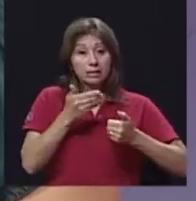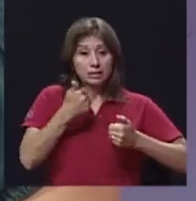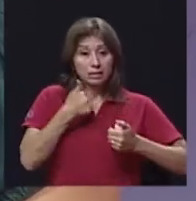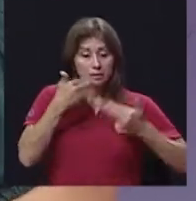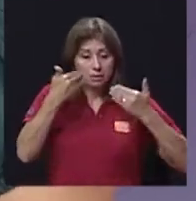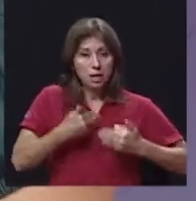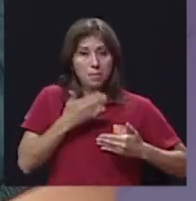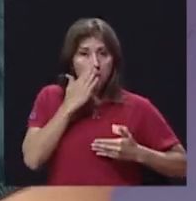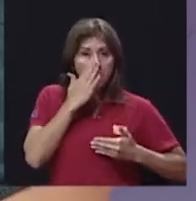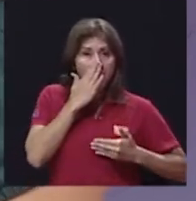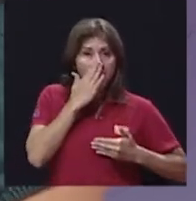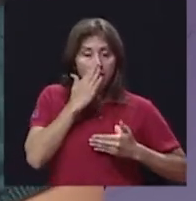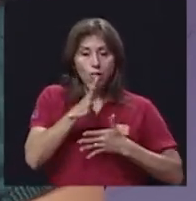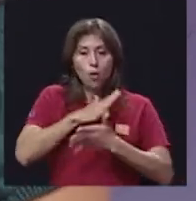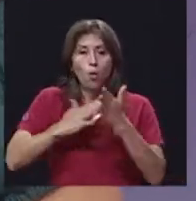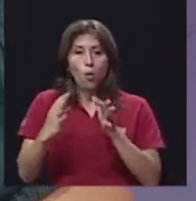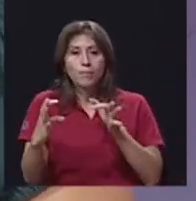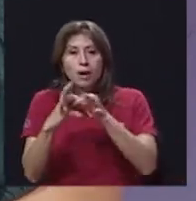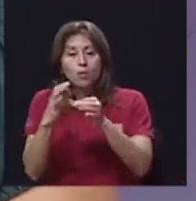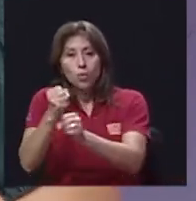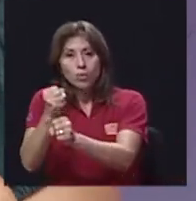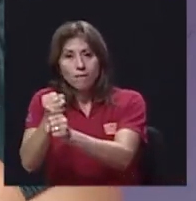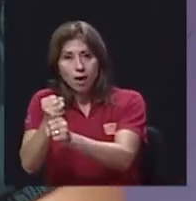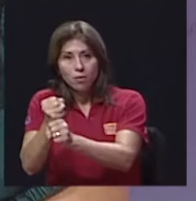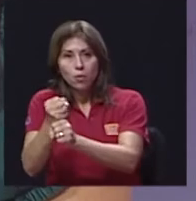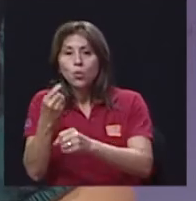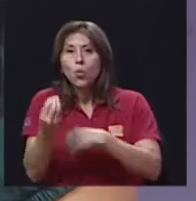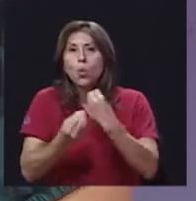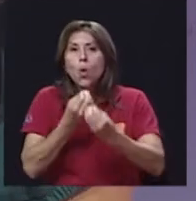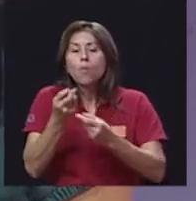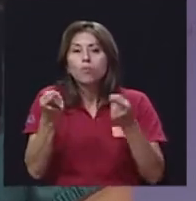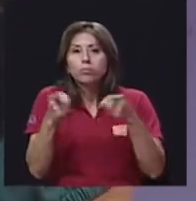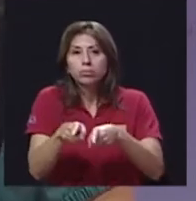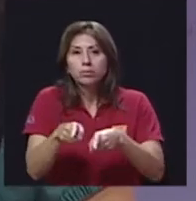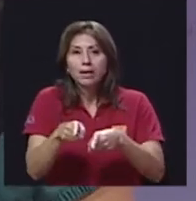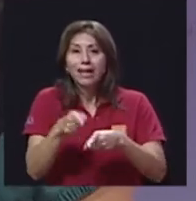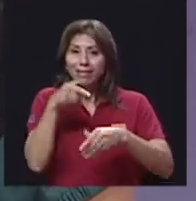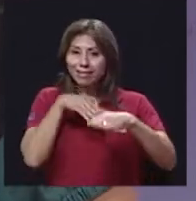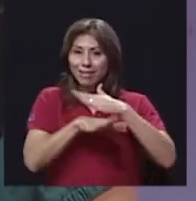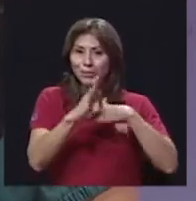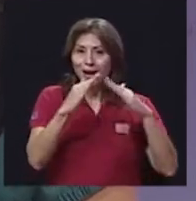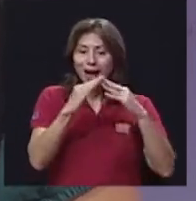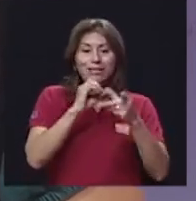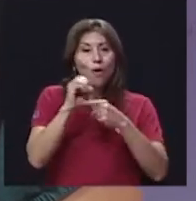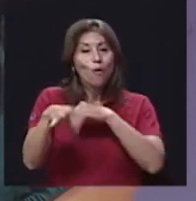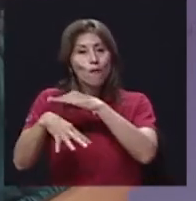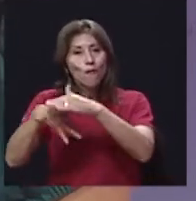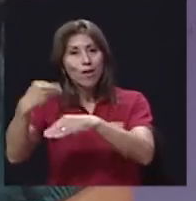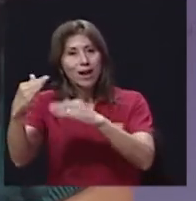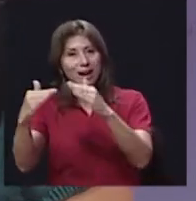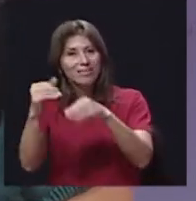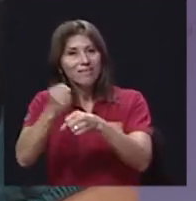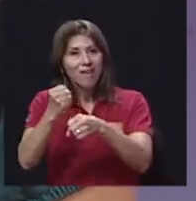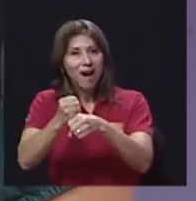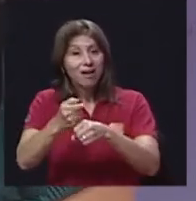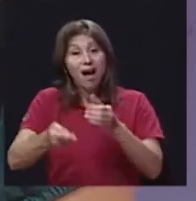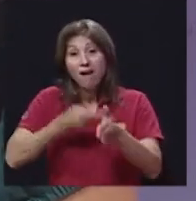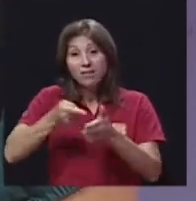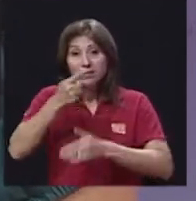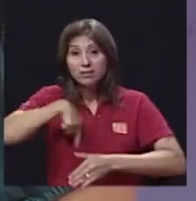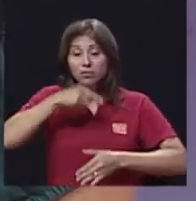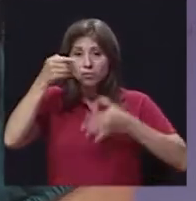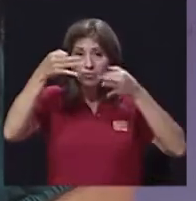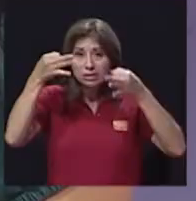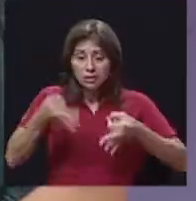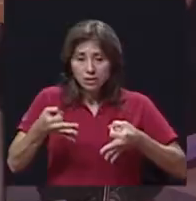dentro de la casa o fuera de la casa y sobre a veces decisiones muy importantes que hemos tomado en ese proceso y que han tenido también